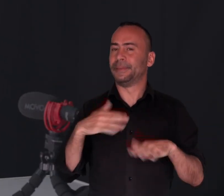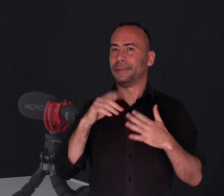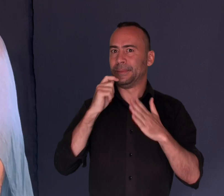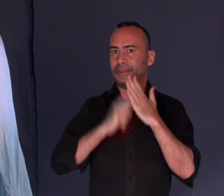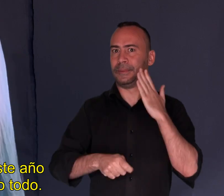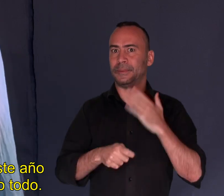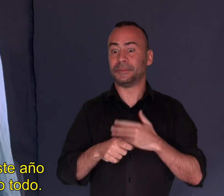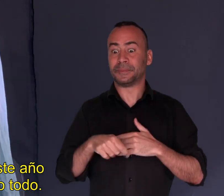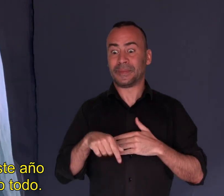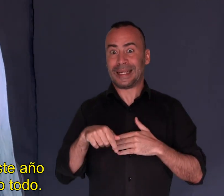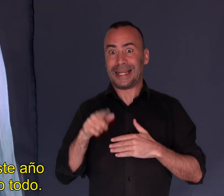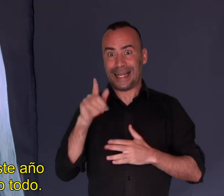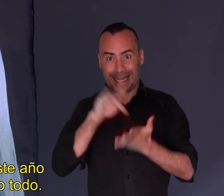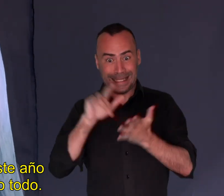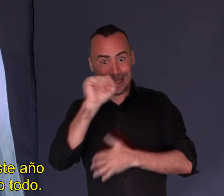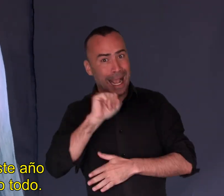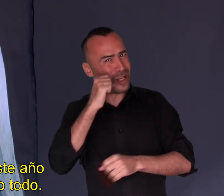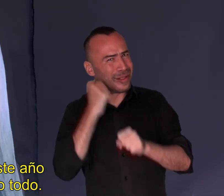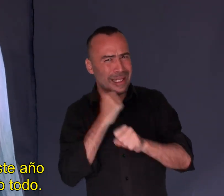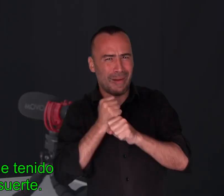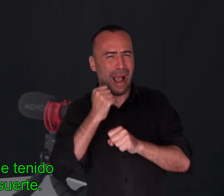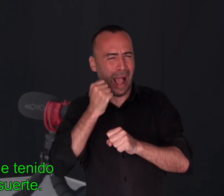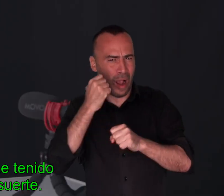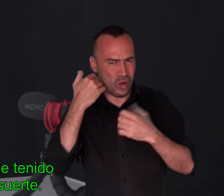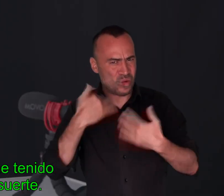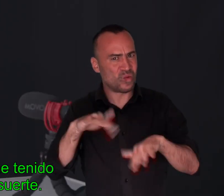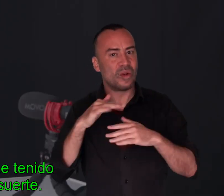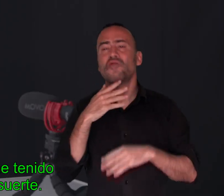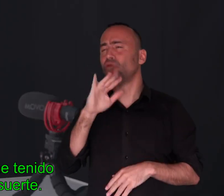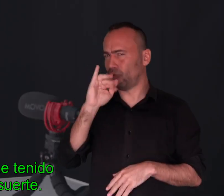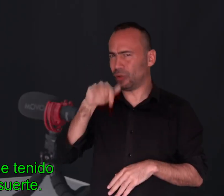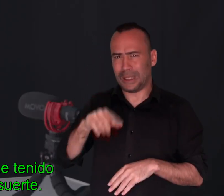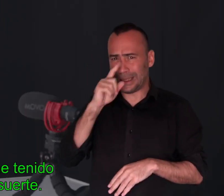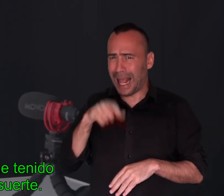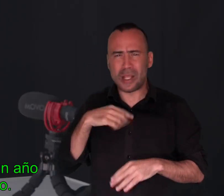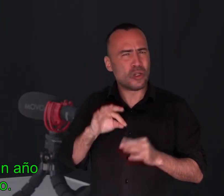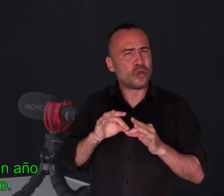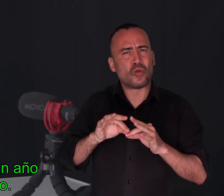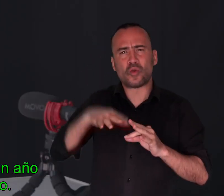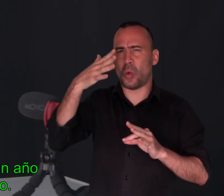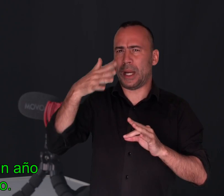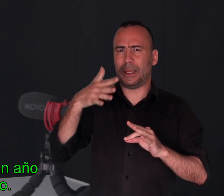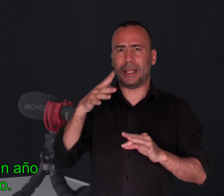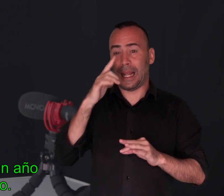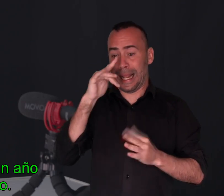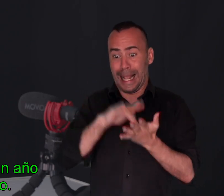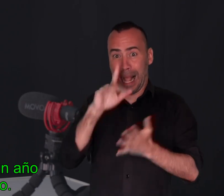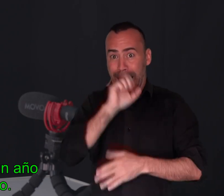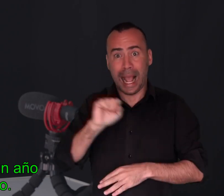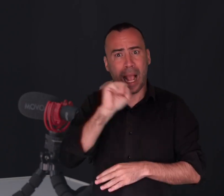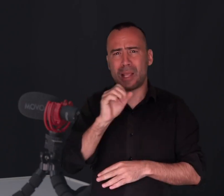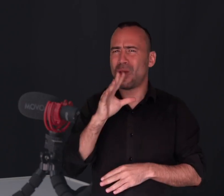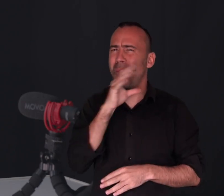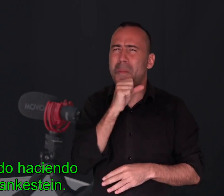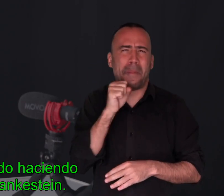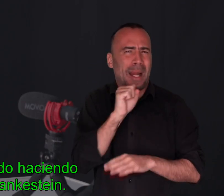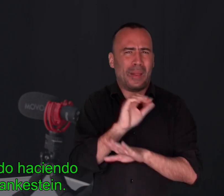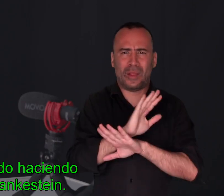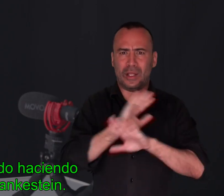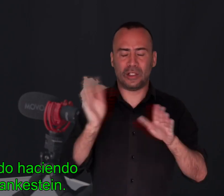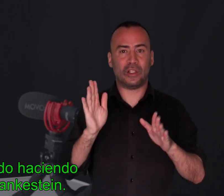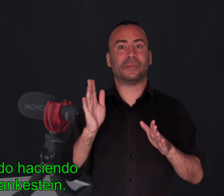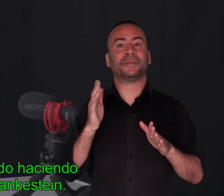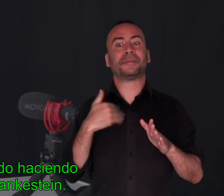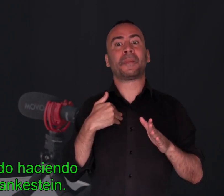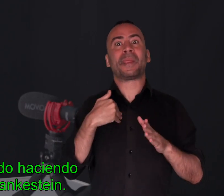Suspiro porque este año lo has hecho todo yo este año he tenido muchísima Suerte he tenido un año precioso